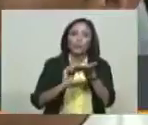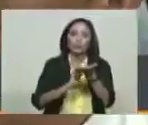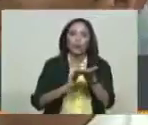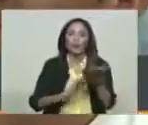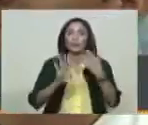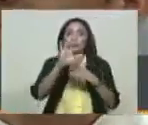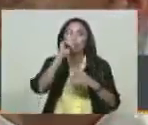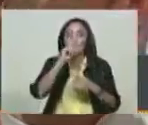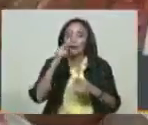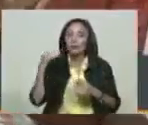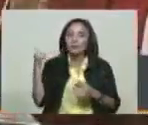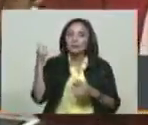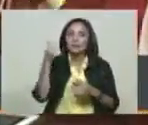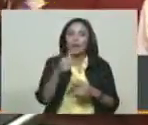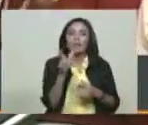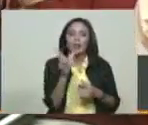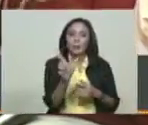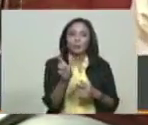cinco años